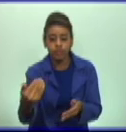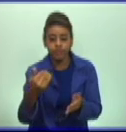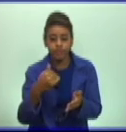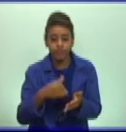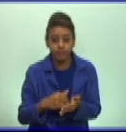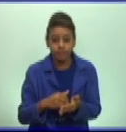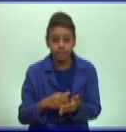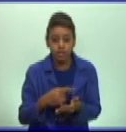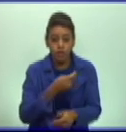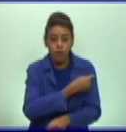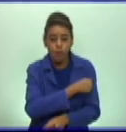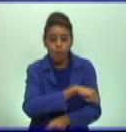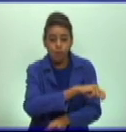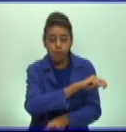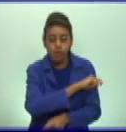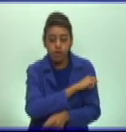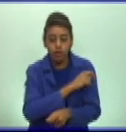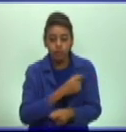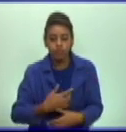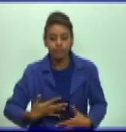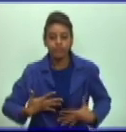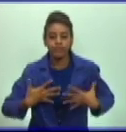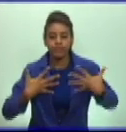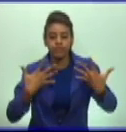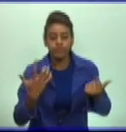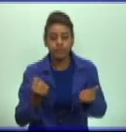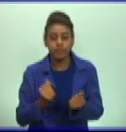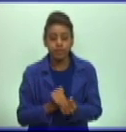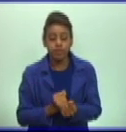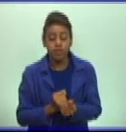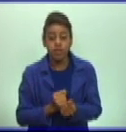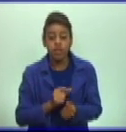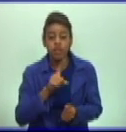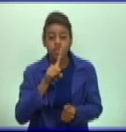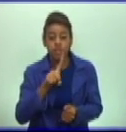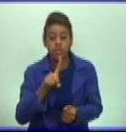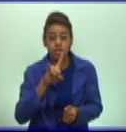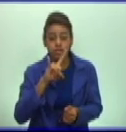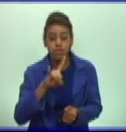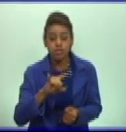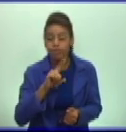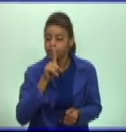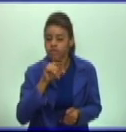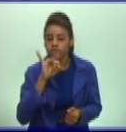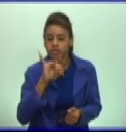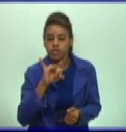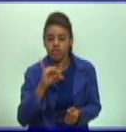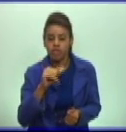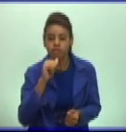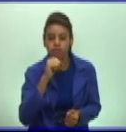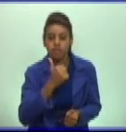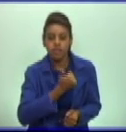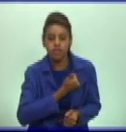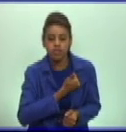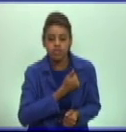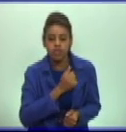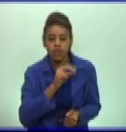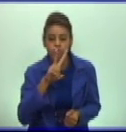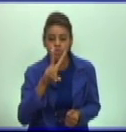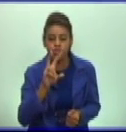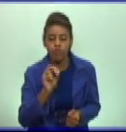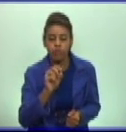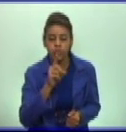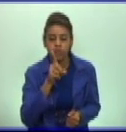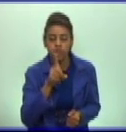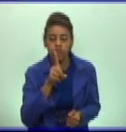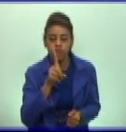se emociona el 17 de diciembre del 2014 cuando vimos a esos 5 héroes en